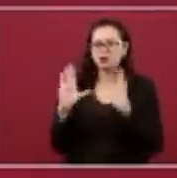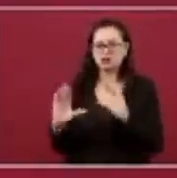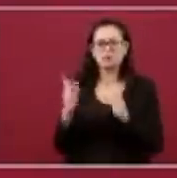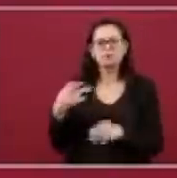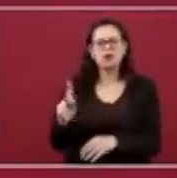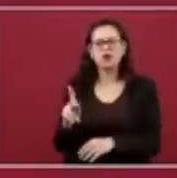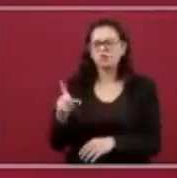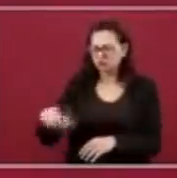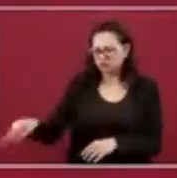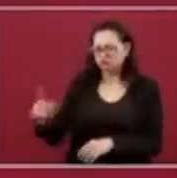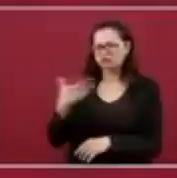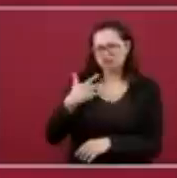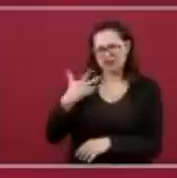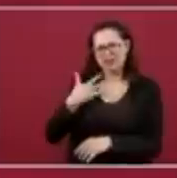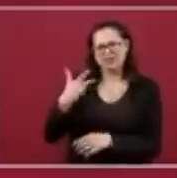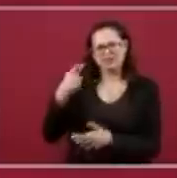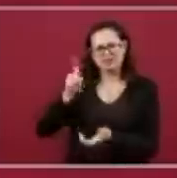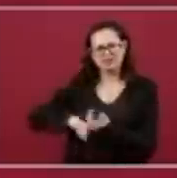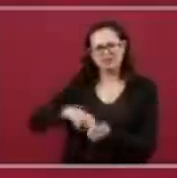escritores